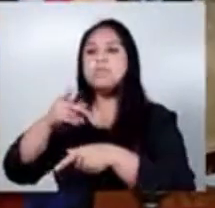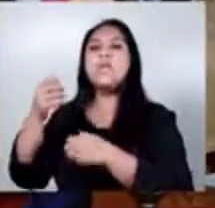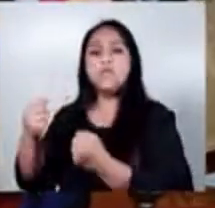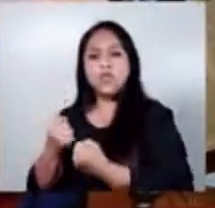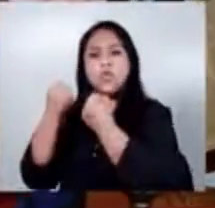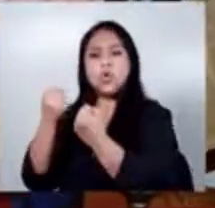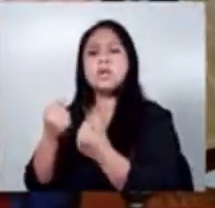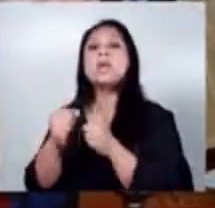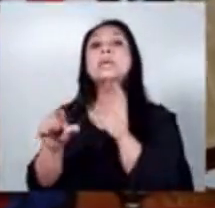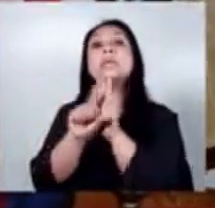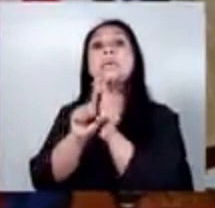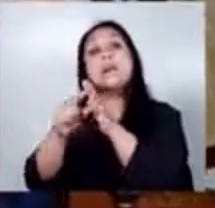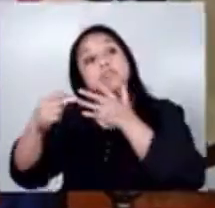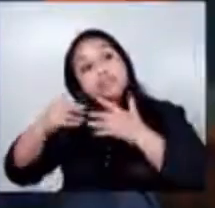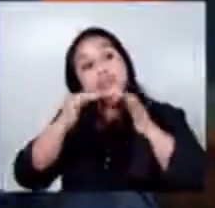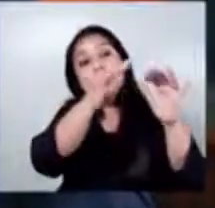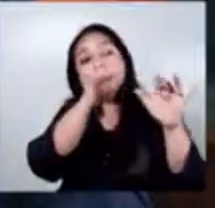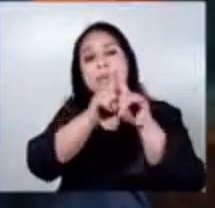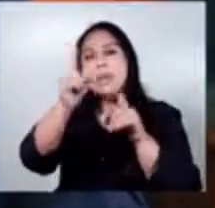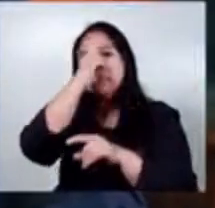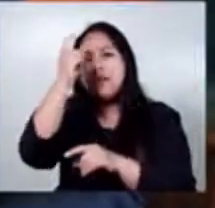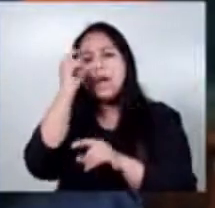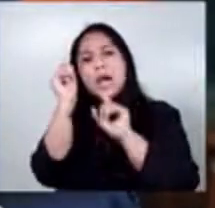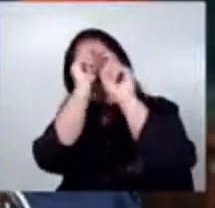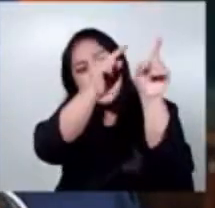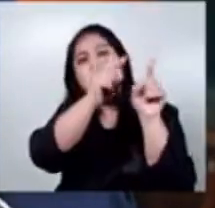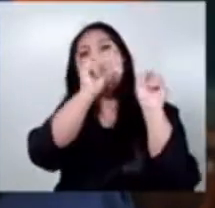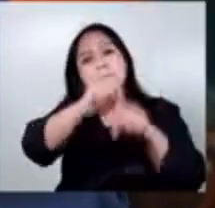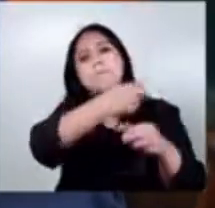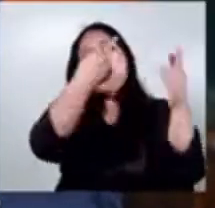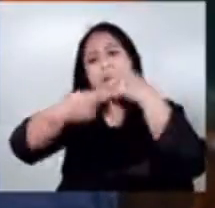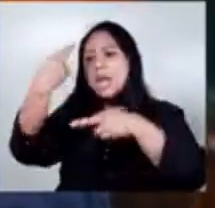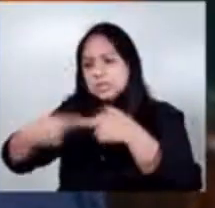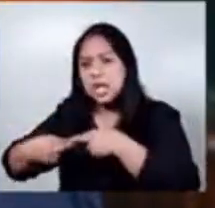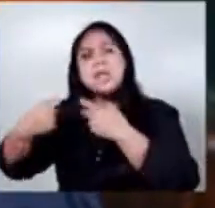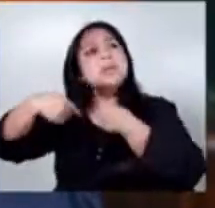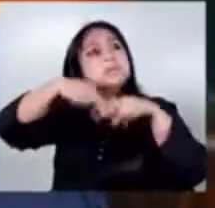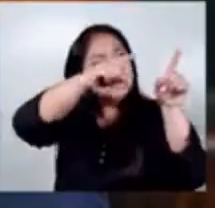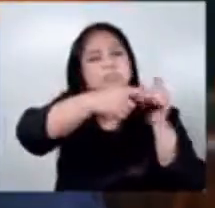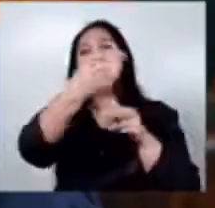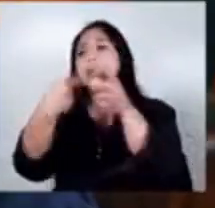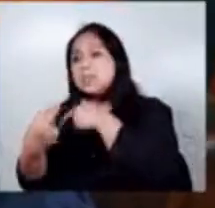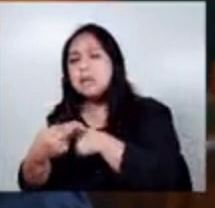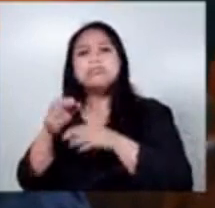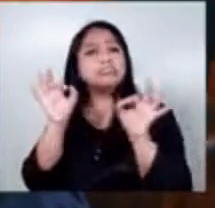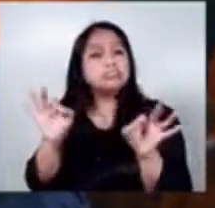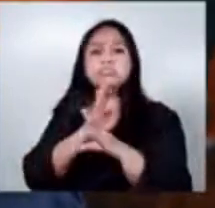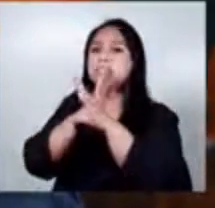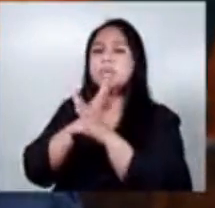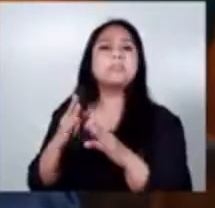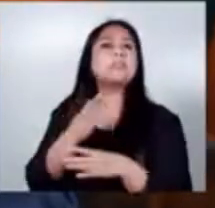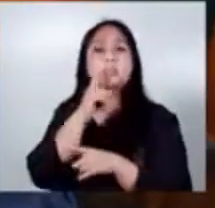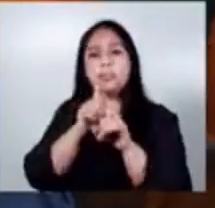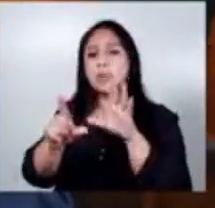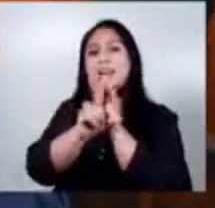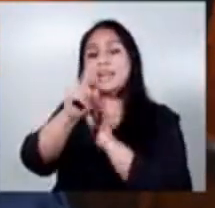y regular la migración circular, que los guatemaltecos que trabajan en el extranjero puedan regresar las veces que consideren necesario y